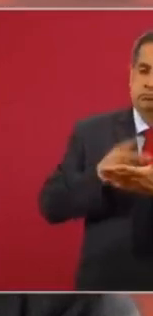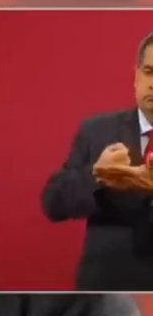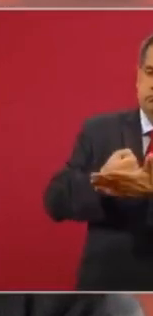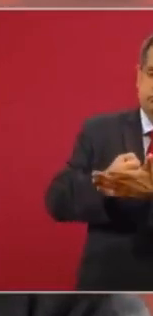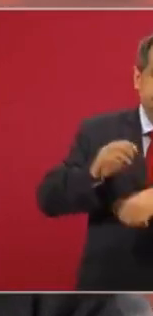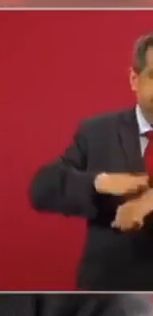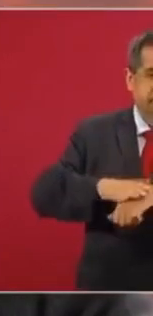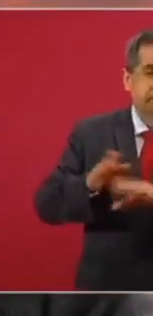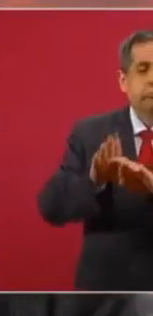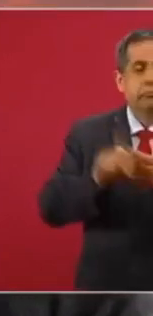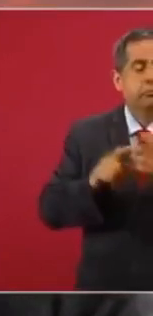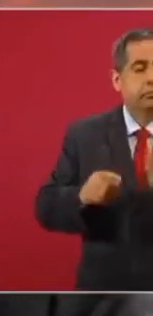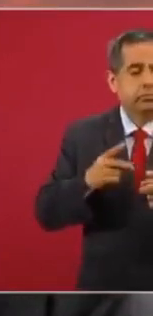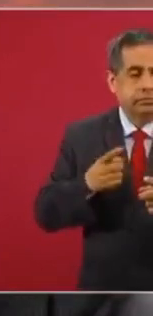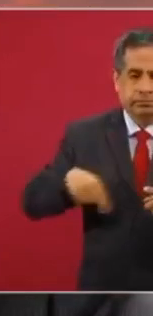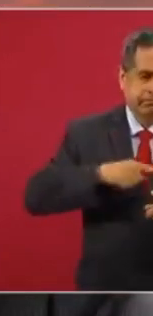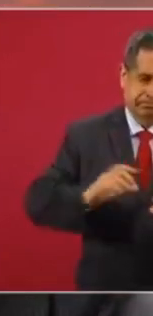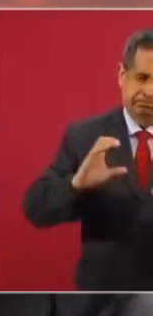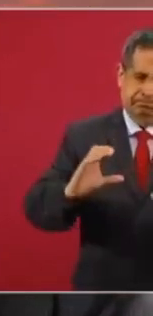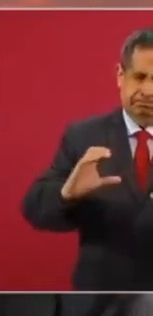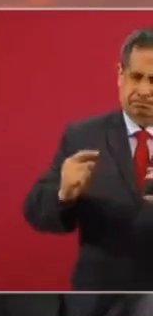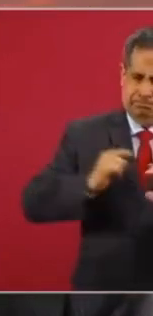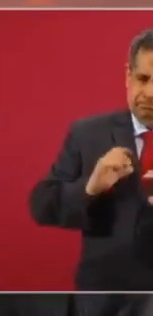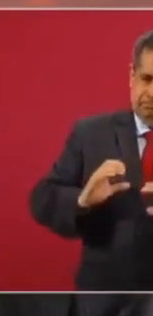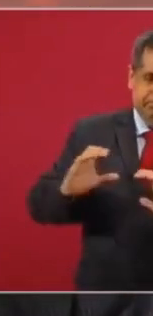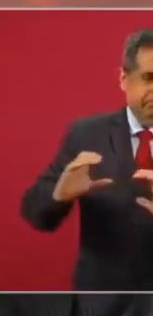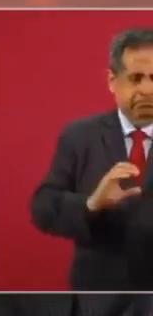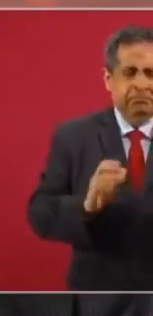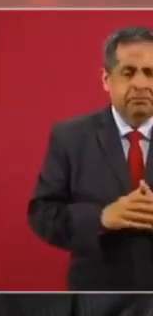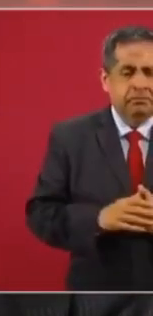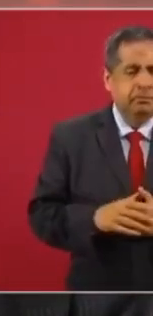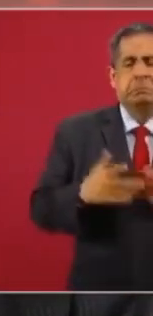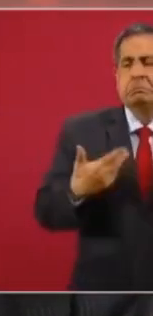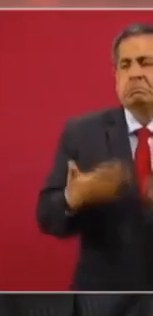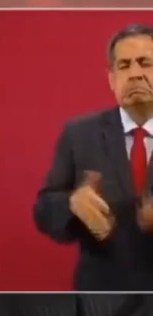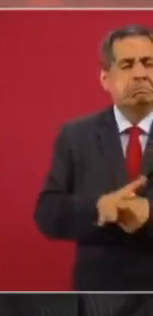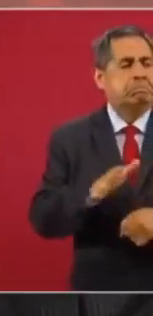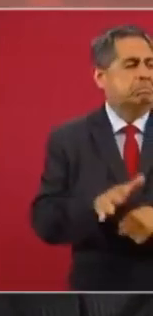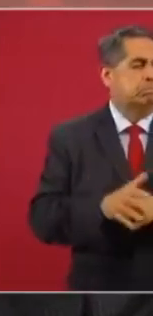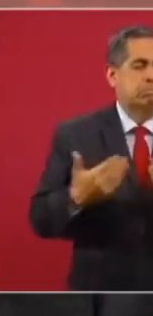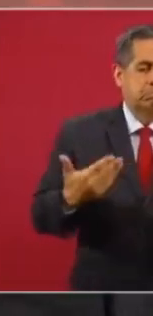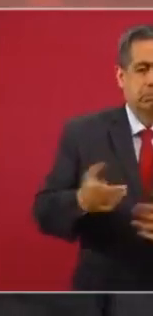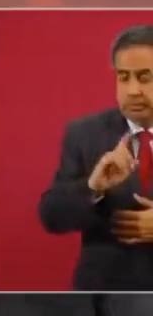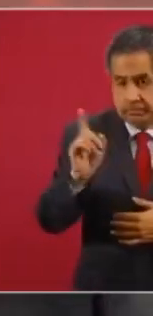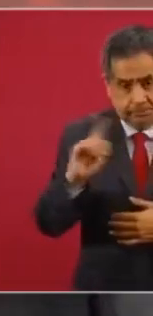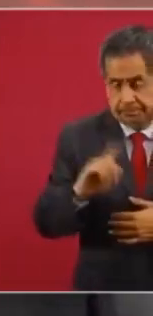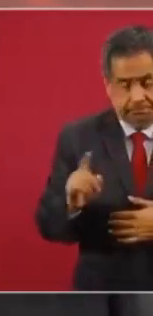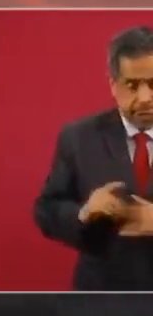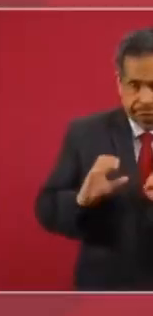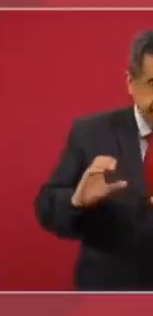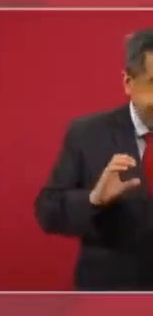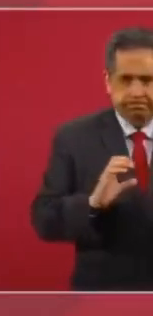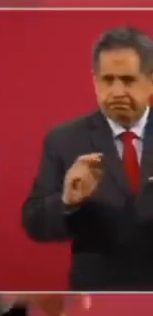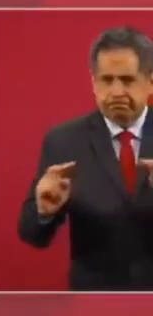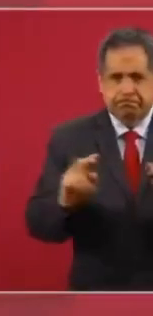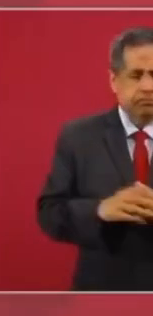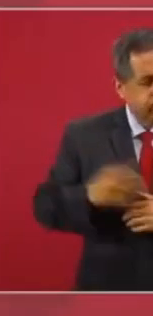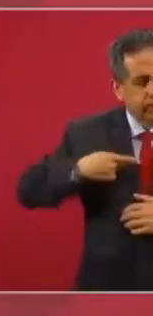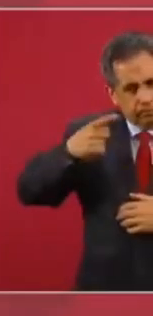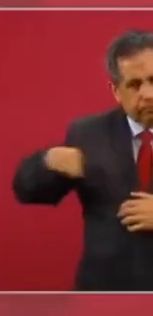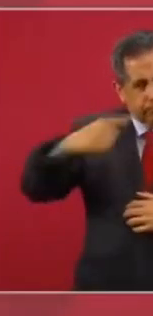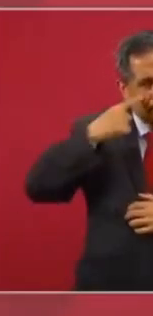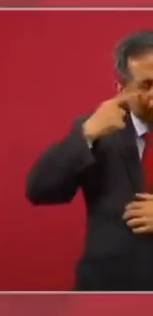insistiendo en que debemos de cuidarnos, no confiarnos, que la gente por sí